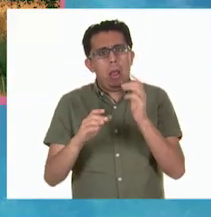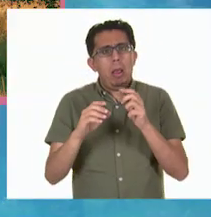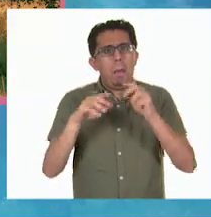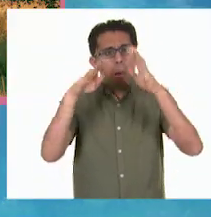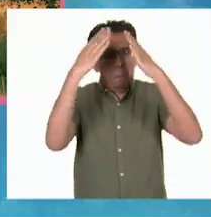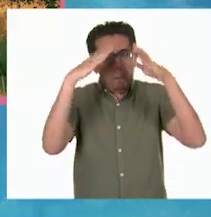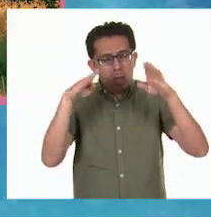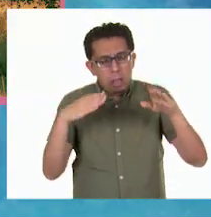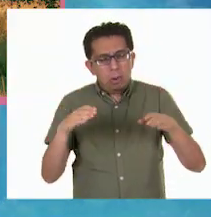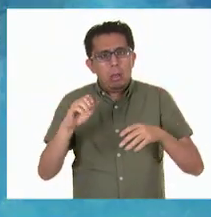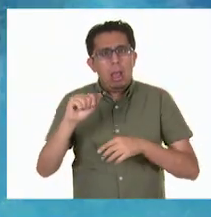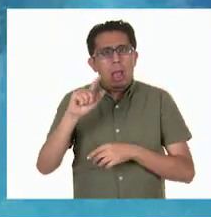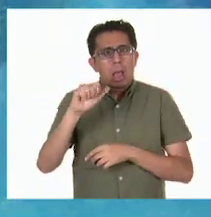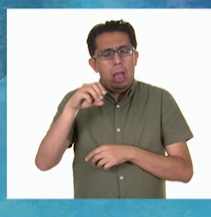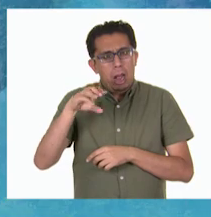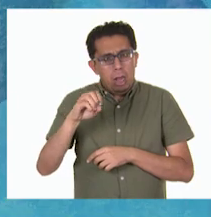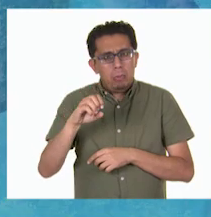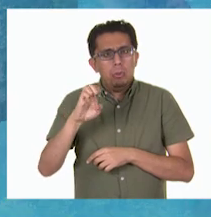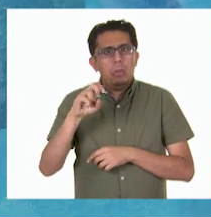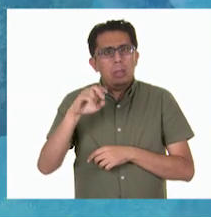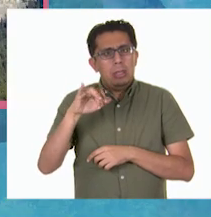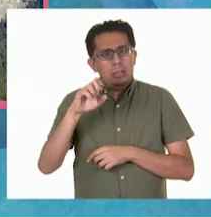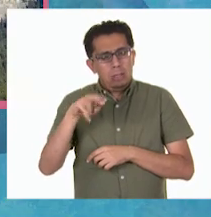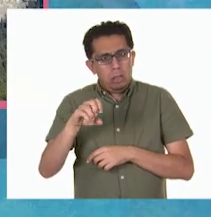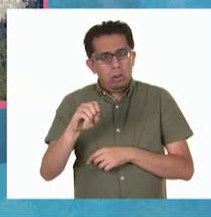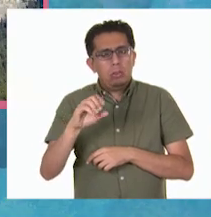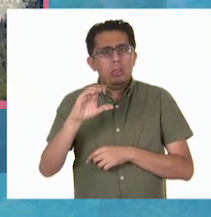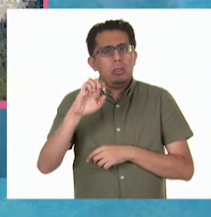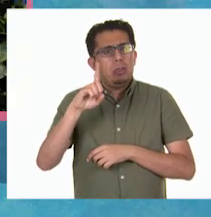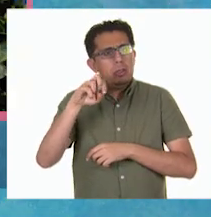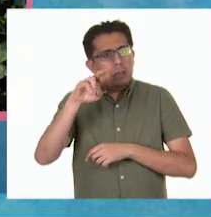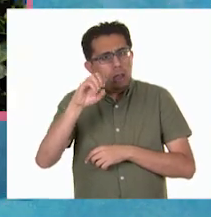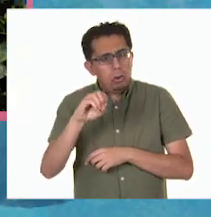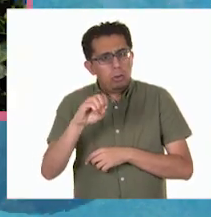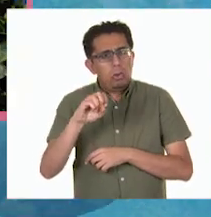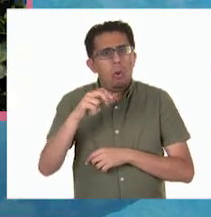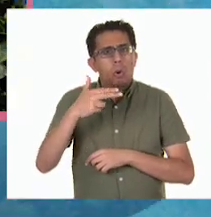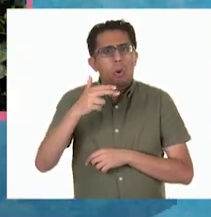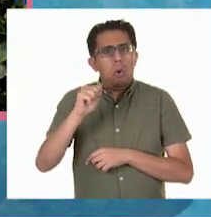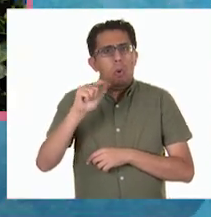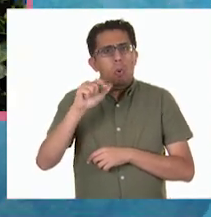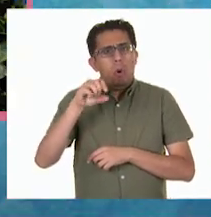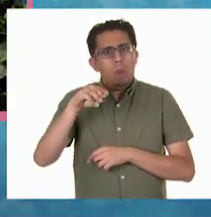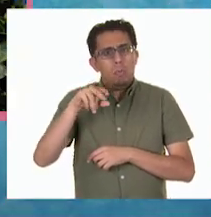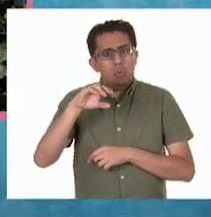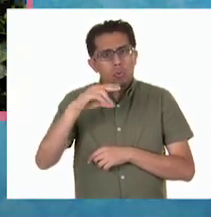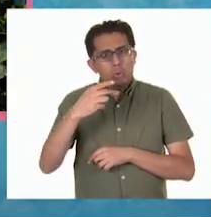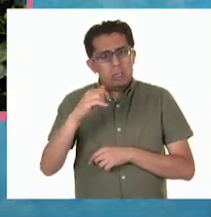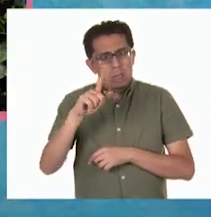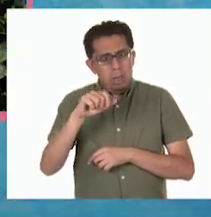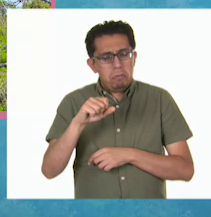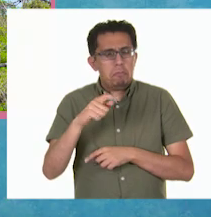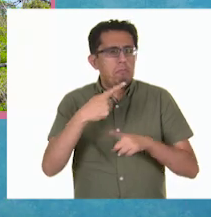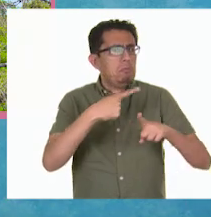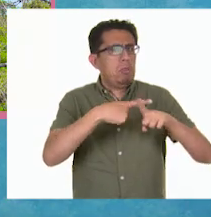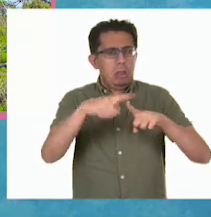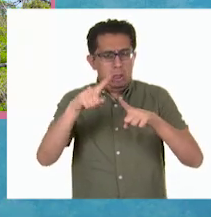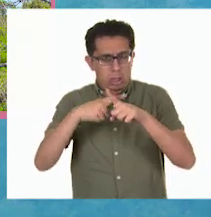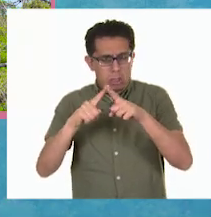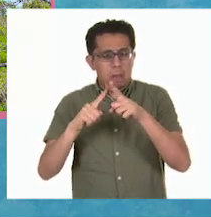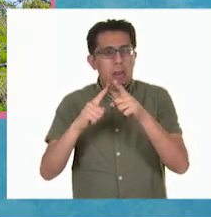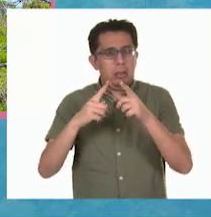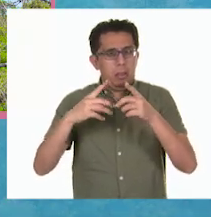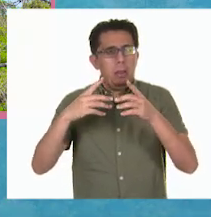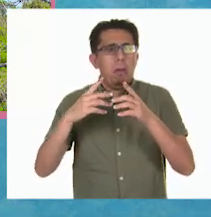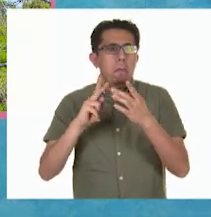álamos, encinos, madroños, cedros, guamúchiles, mezquites y diversos arbustos y pastizales según